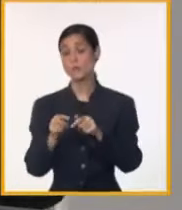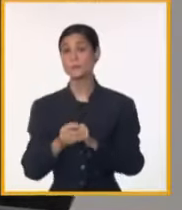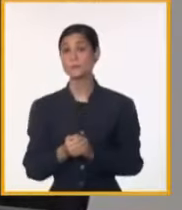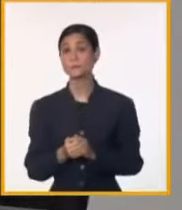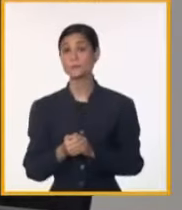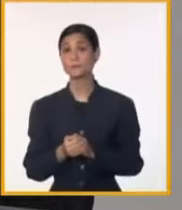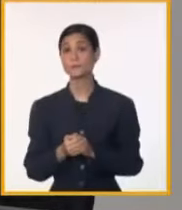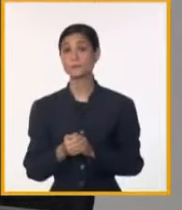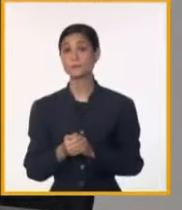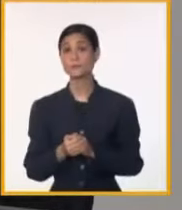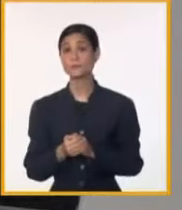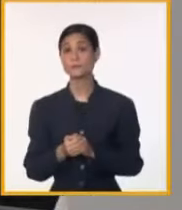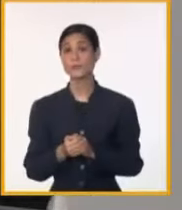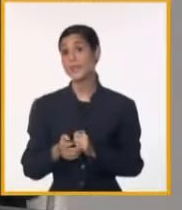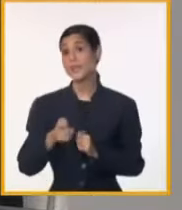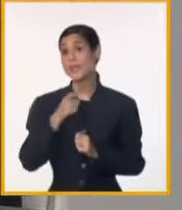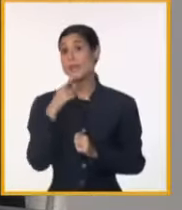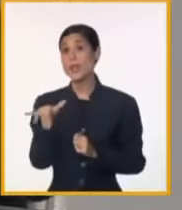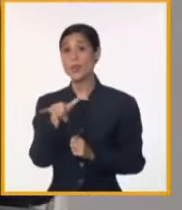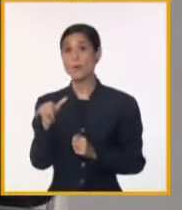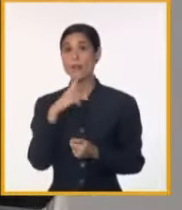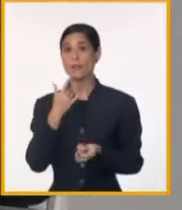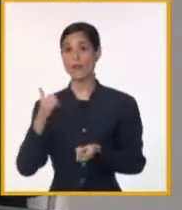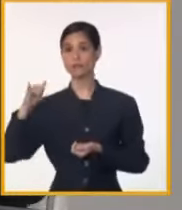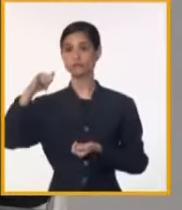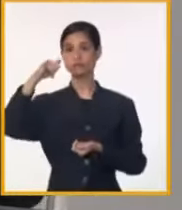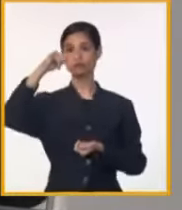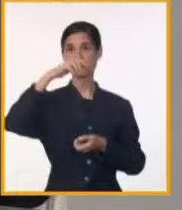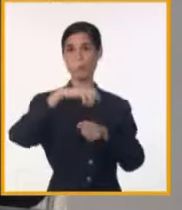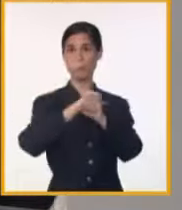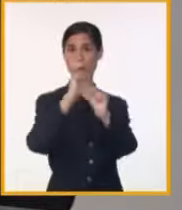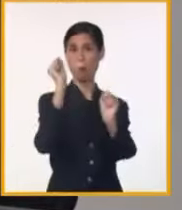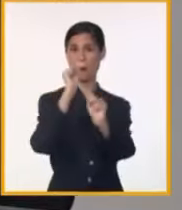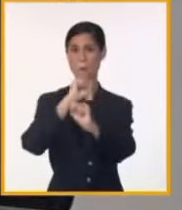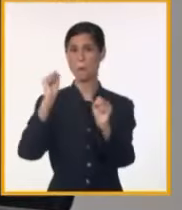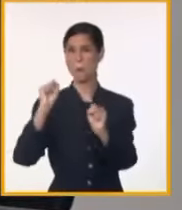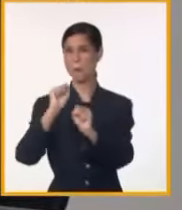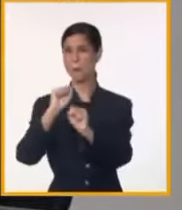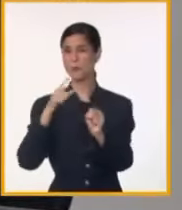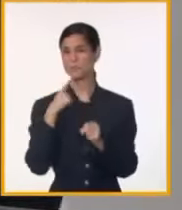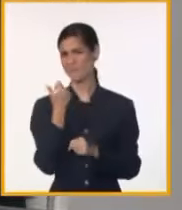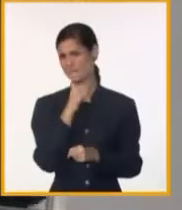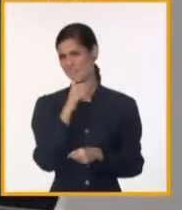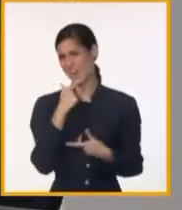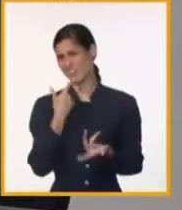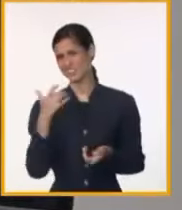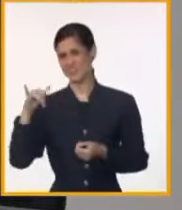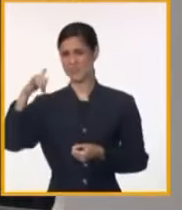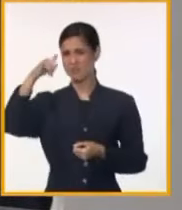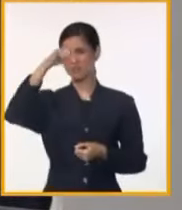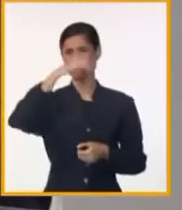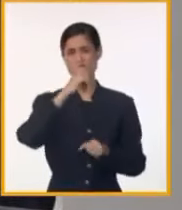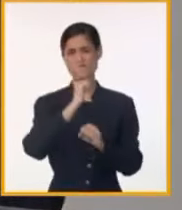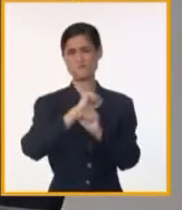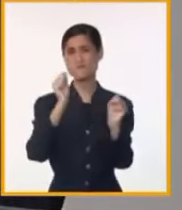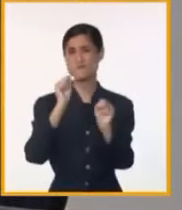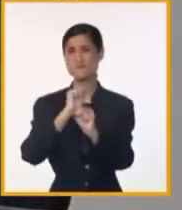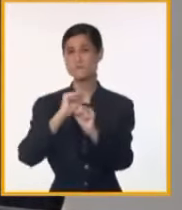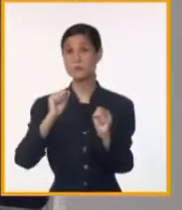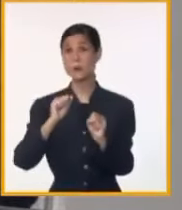con sobre todo la superioridad aérea Porque desde el aire es muy fácil matar matar matar pero entrar al